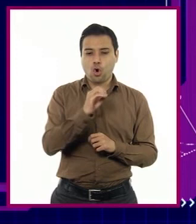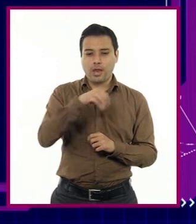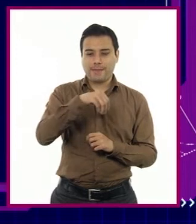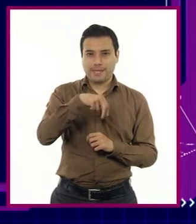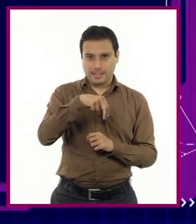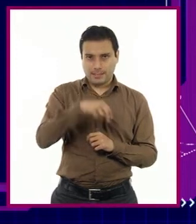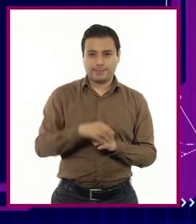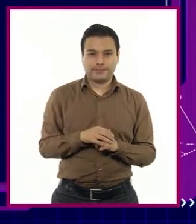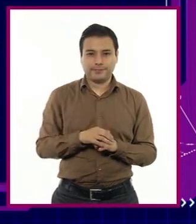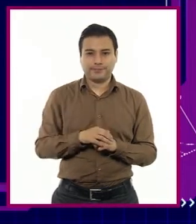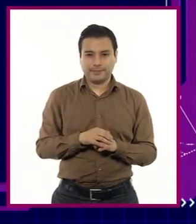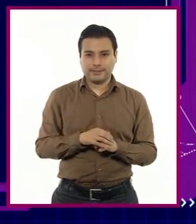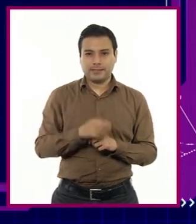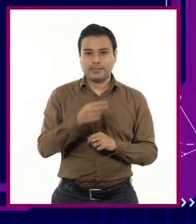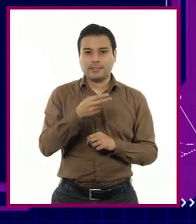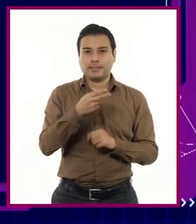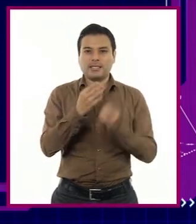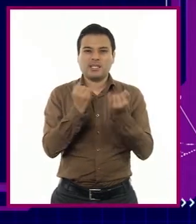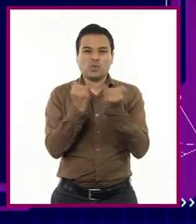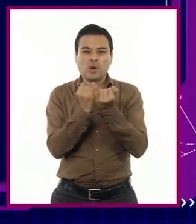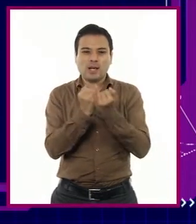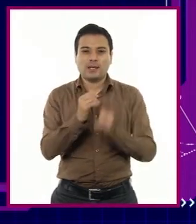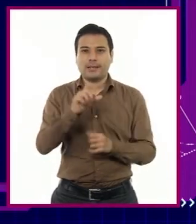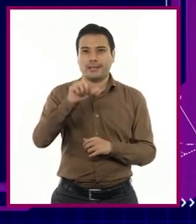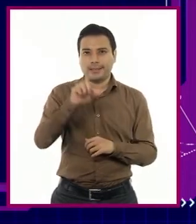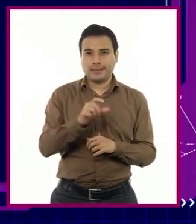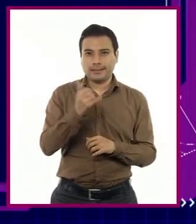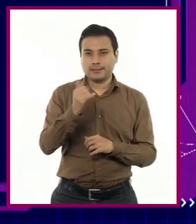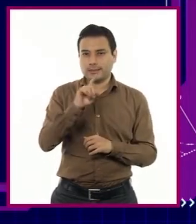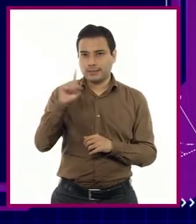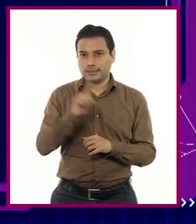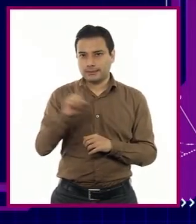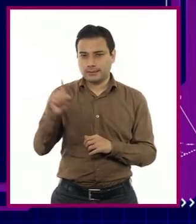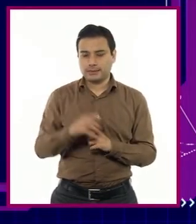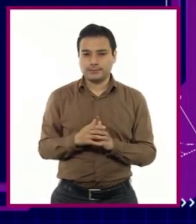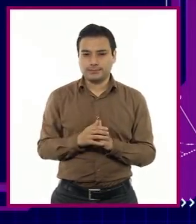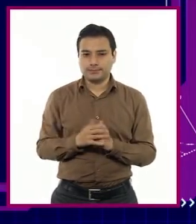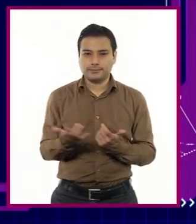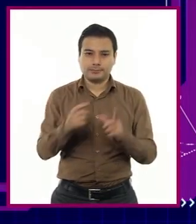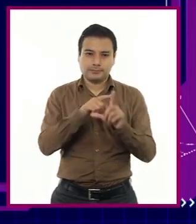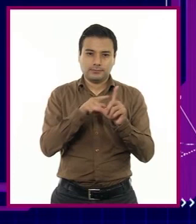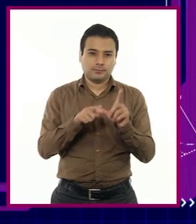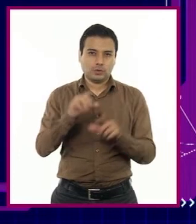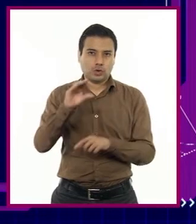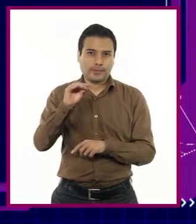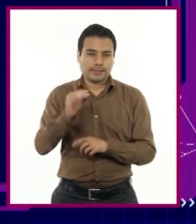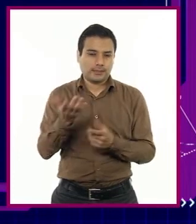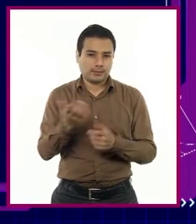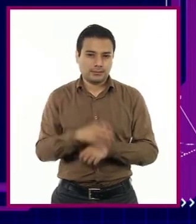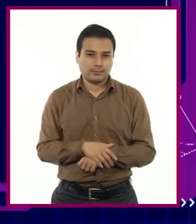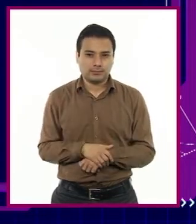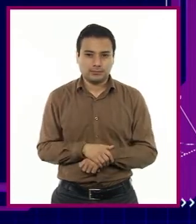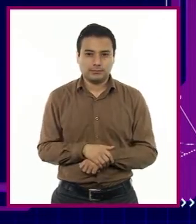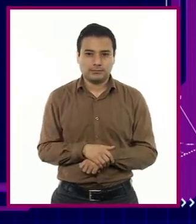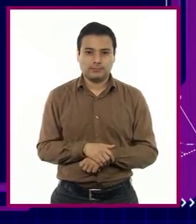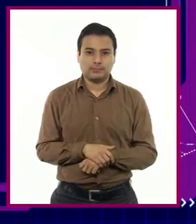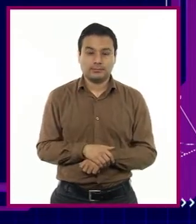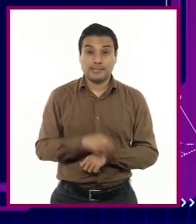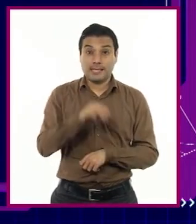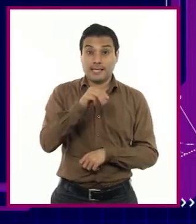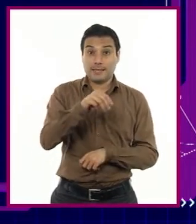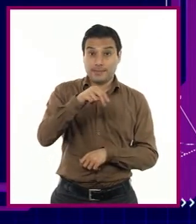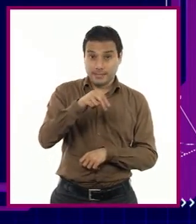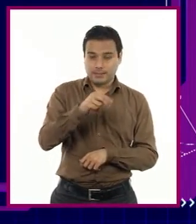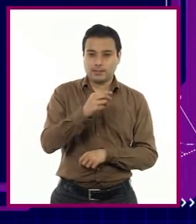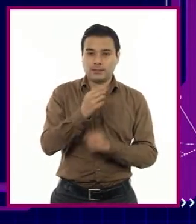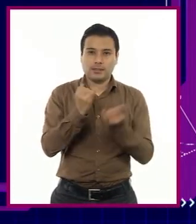ángulo XYZ. Al ser rectos, la medida de los lados MN y XY es la